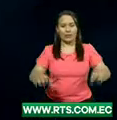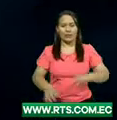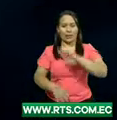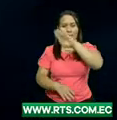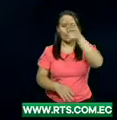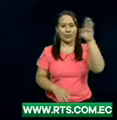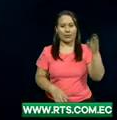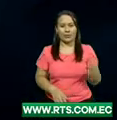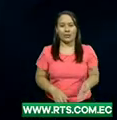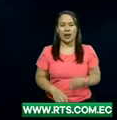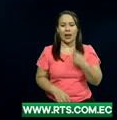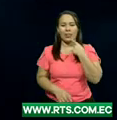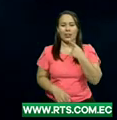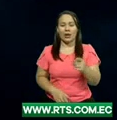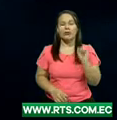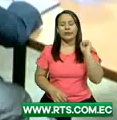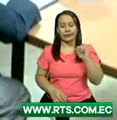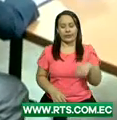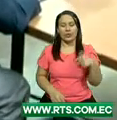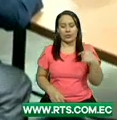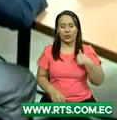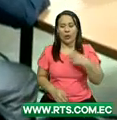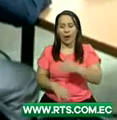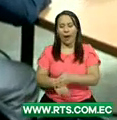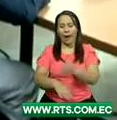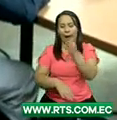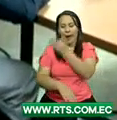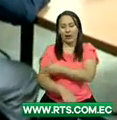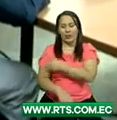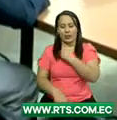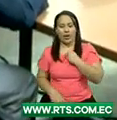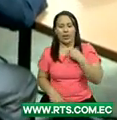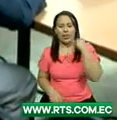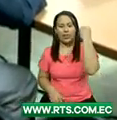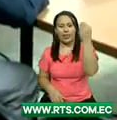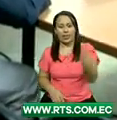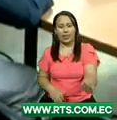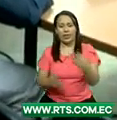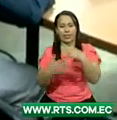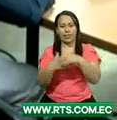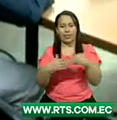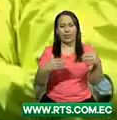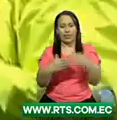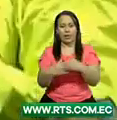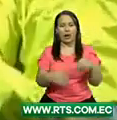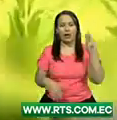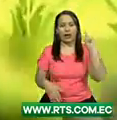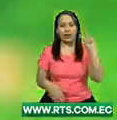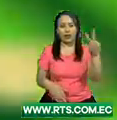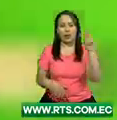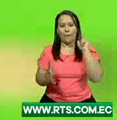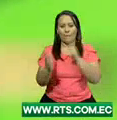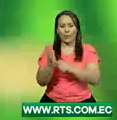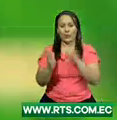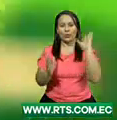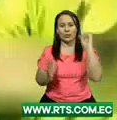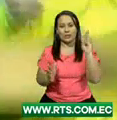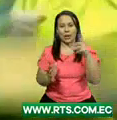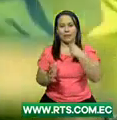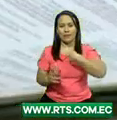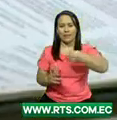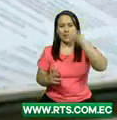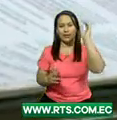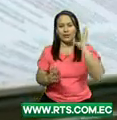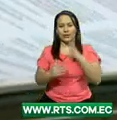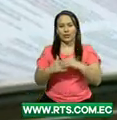confirmó los pagos que habría efectuado alianza país en el 2002 fiel por 2.6 millones de dólares a ser utilizados en la